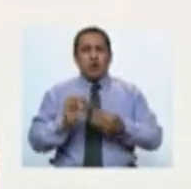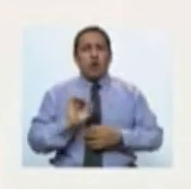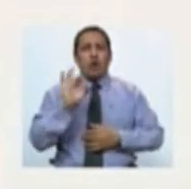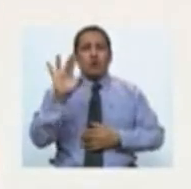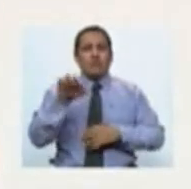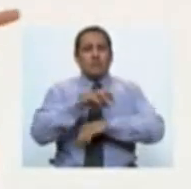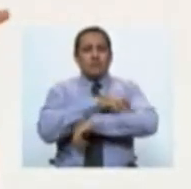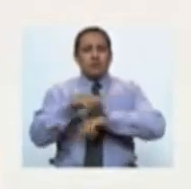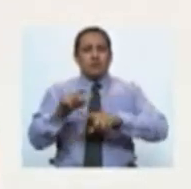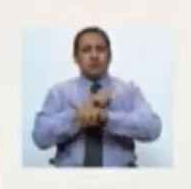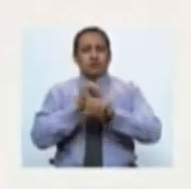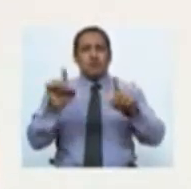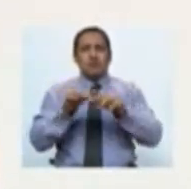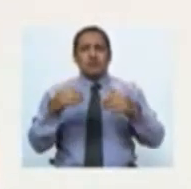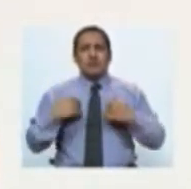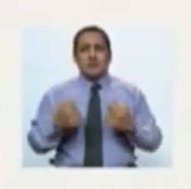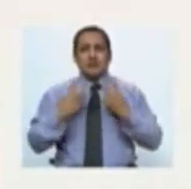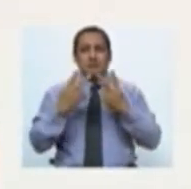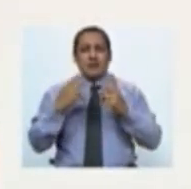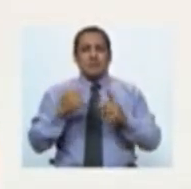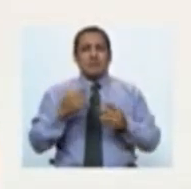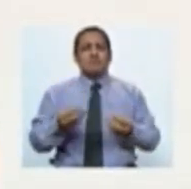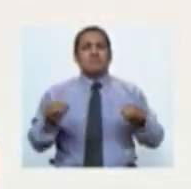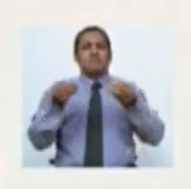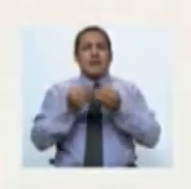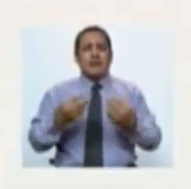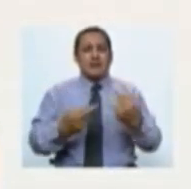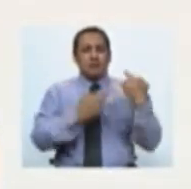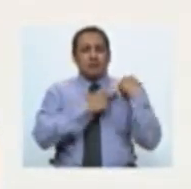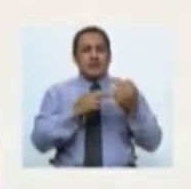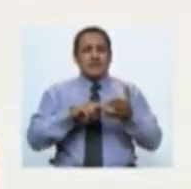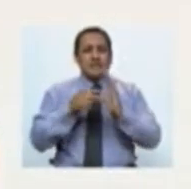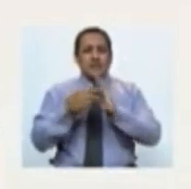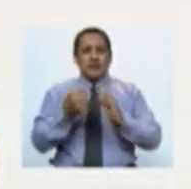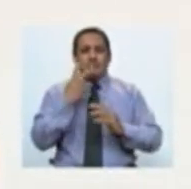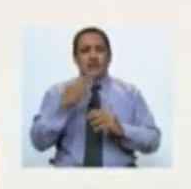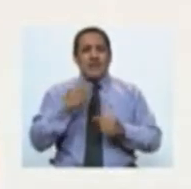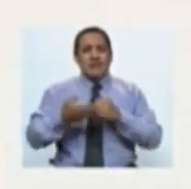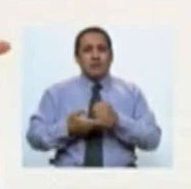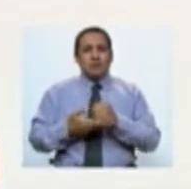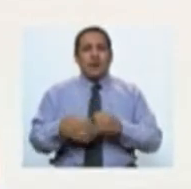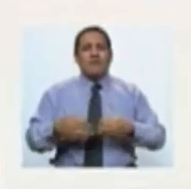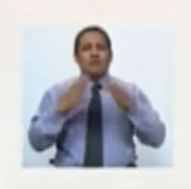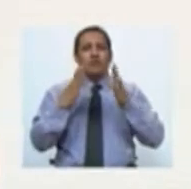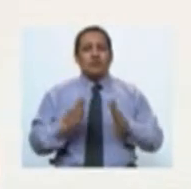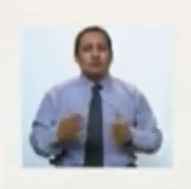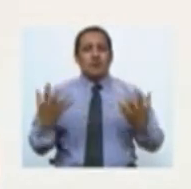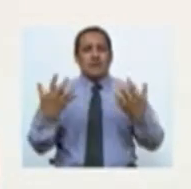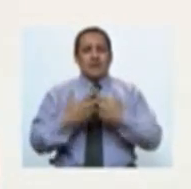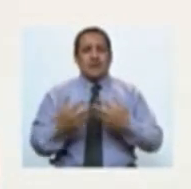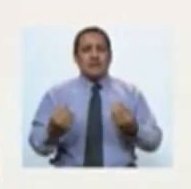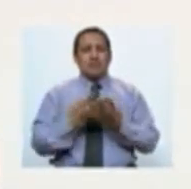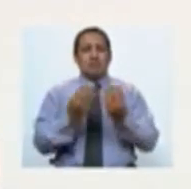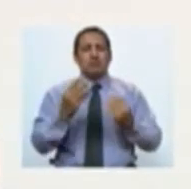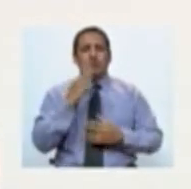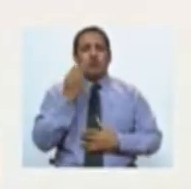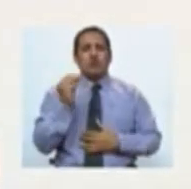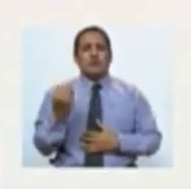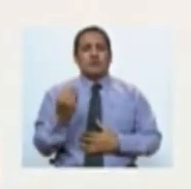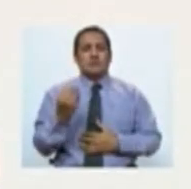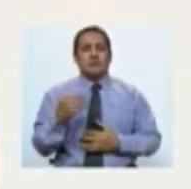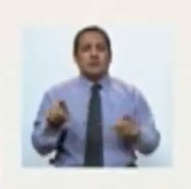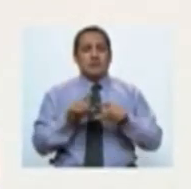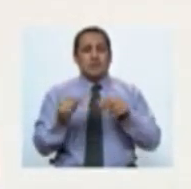otras profesiones no tienen esta mayúscula responsabilidad que es la de asegurar la formación integral de nuestros